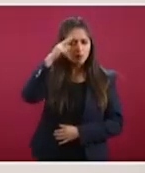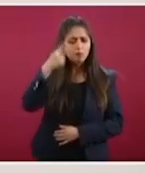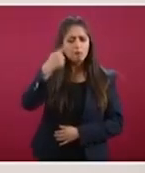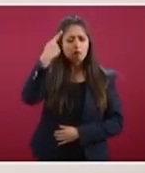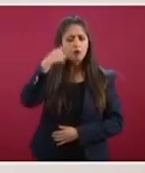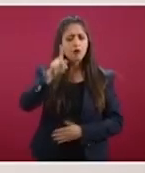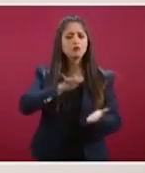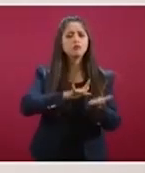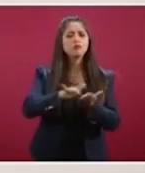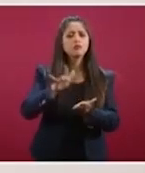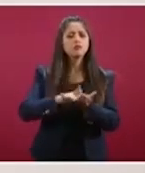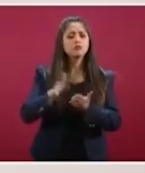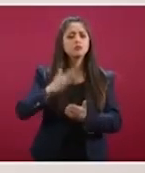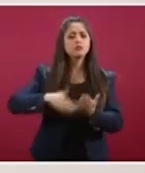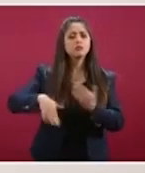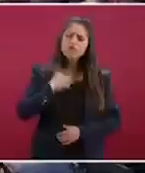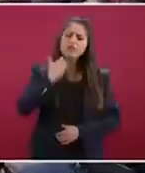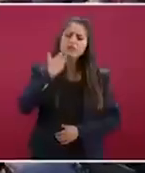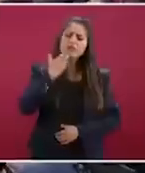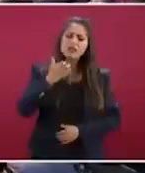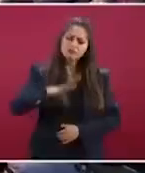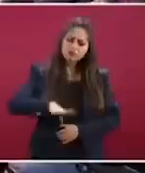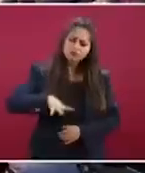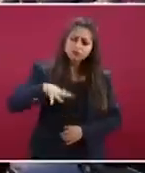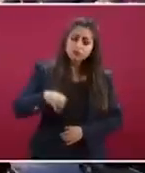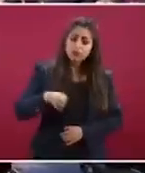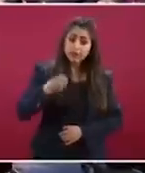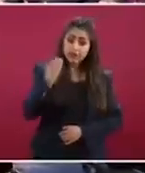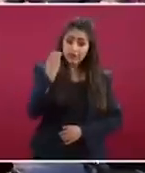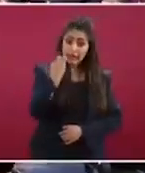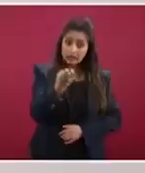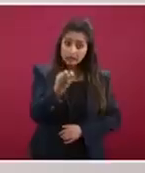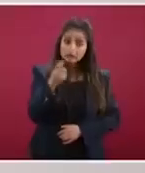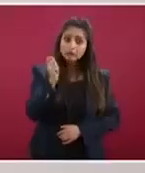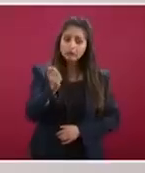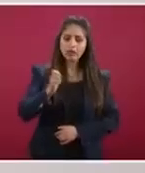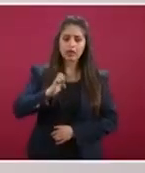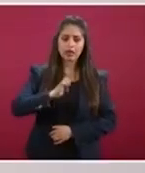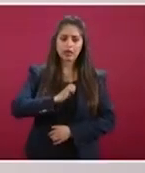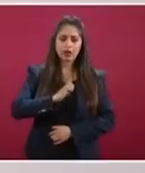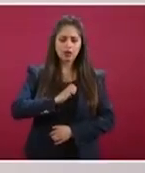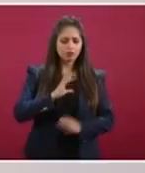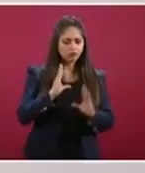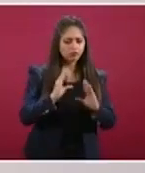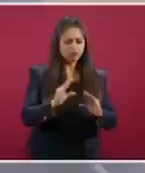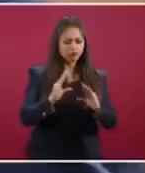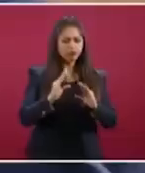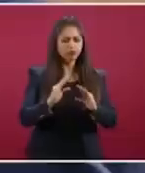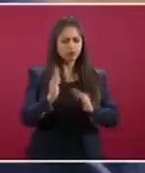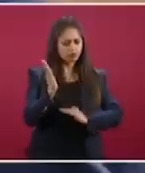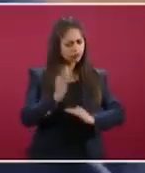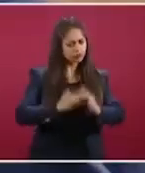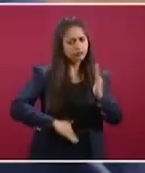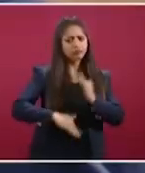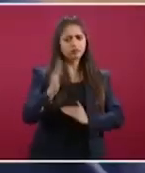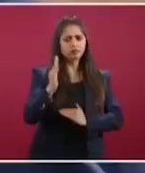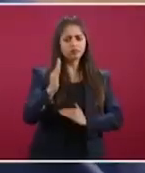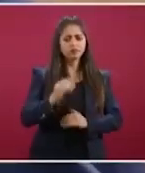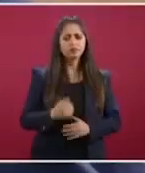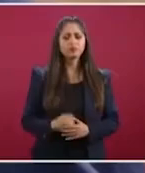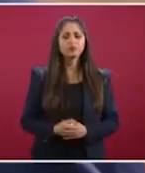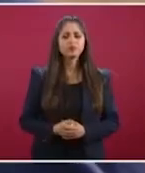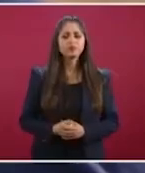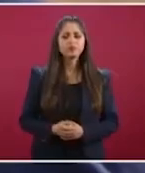mexicanos de todas las formas posibles. El presidente destacó la participación de las asociaciones civiles en la promoción del